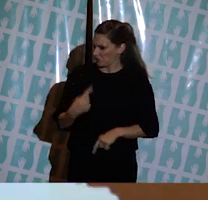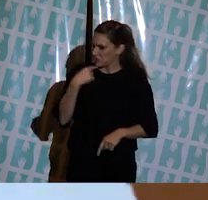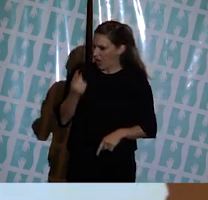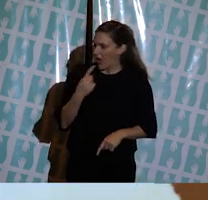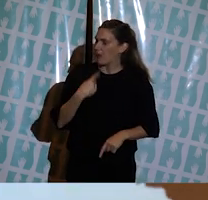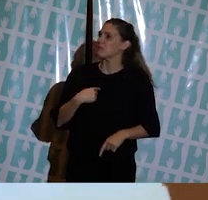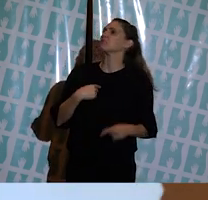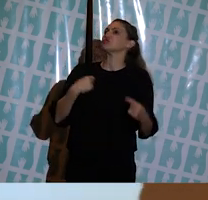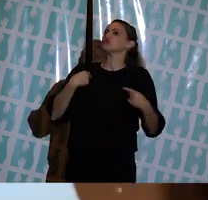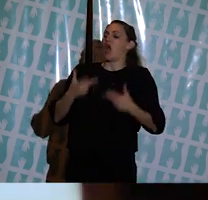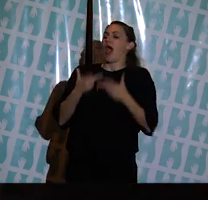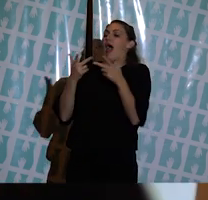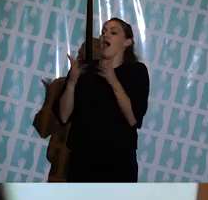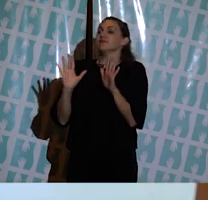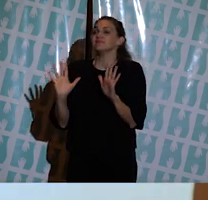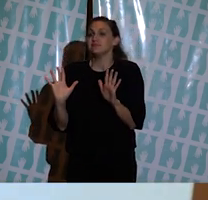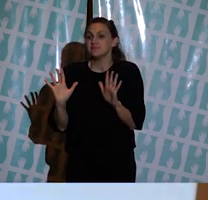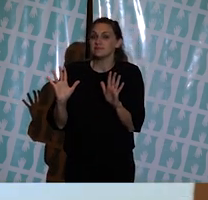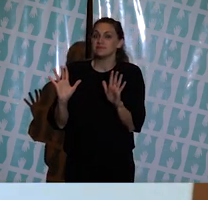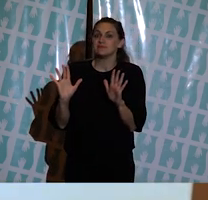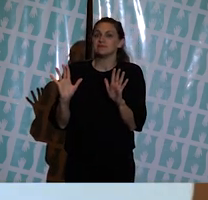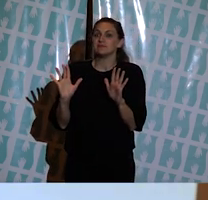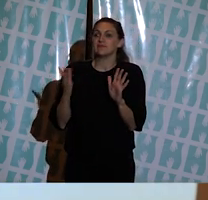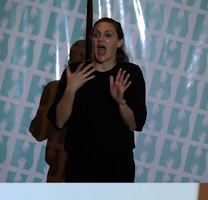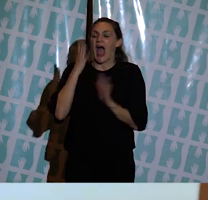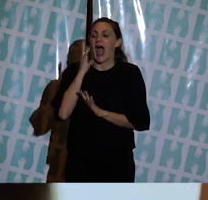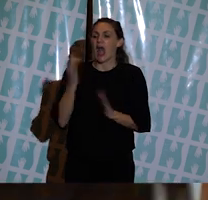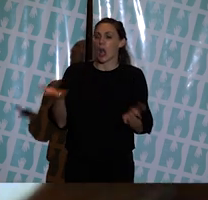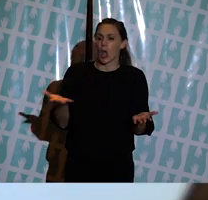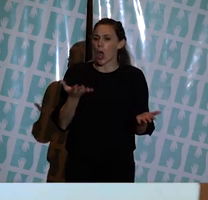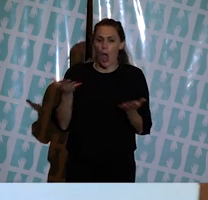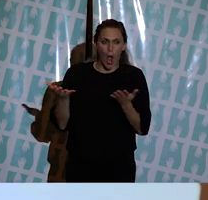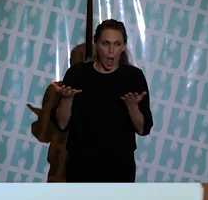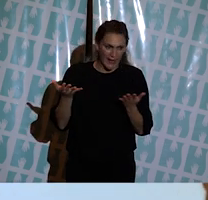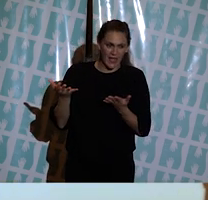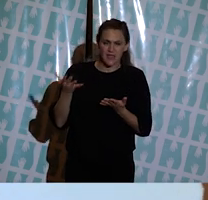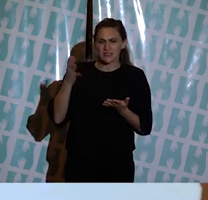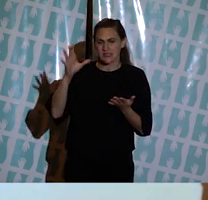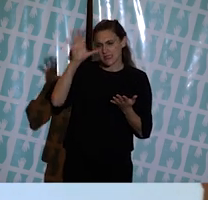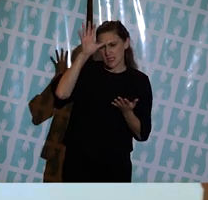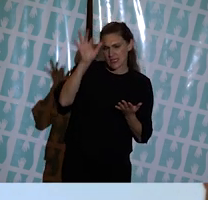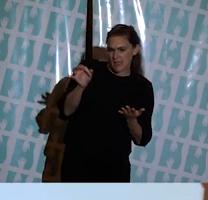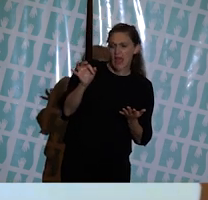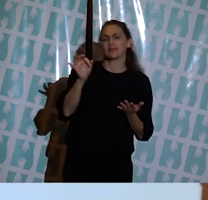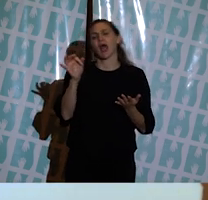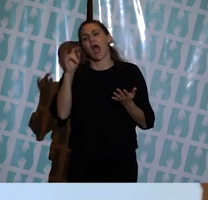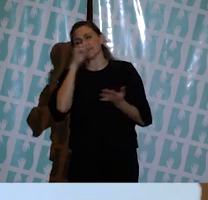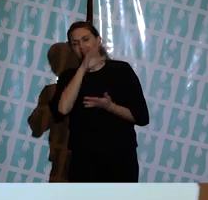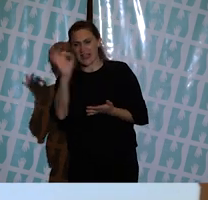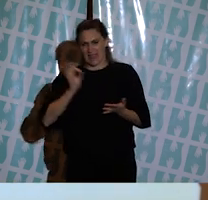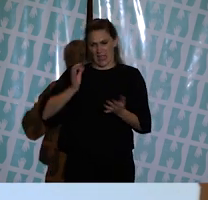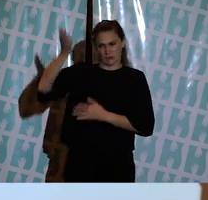Yo te voy a responder con lo que pasó hace 60 o 70 años,